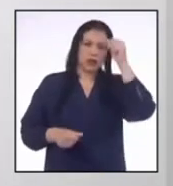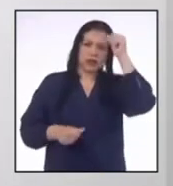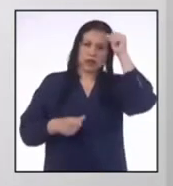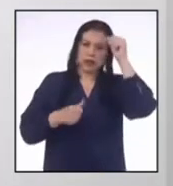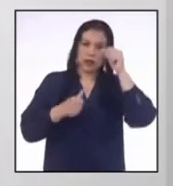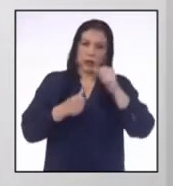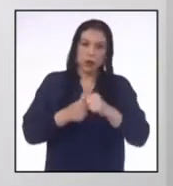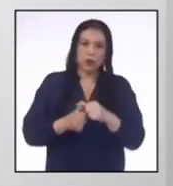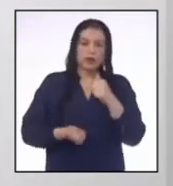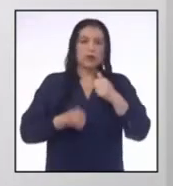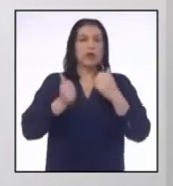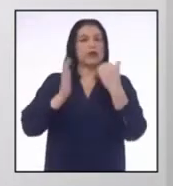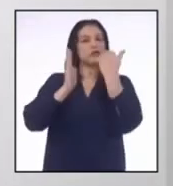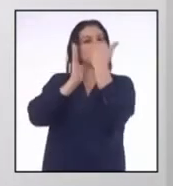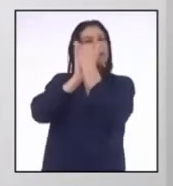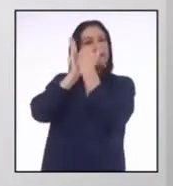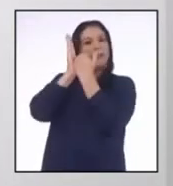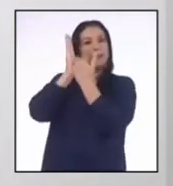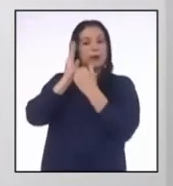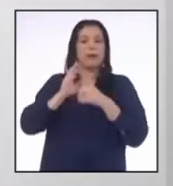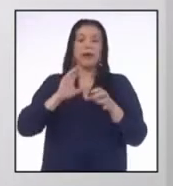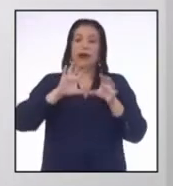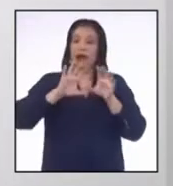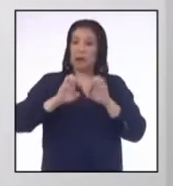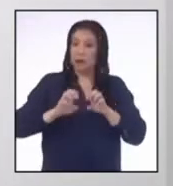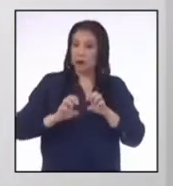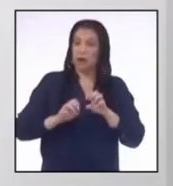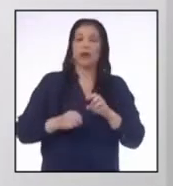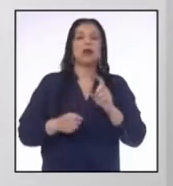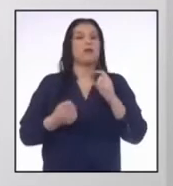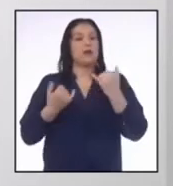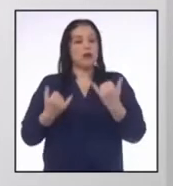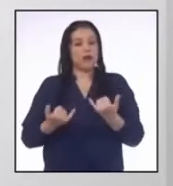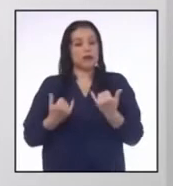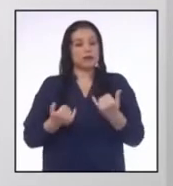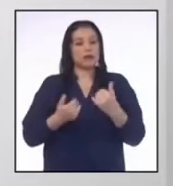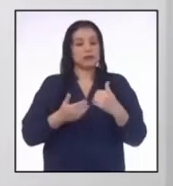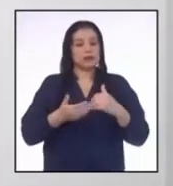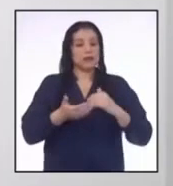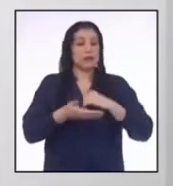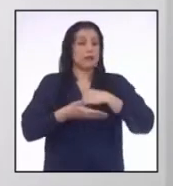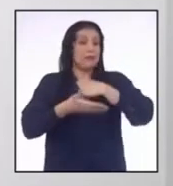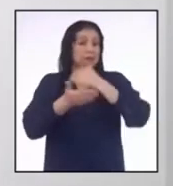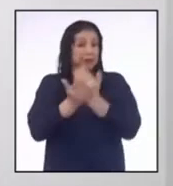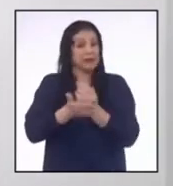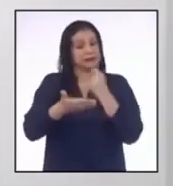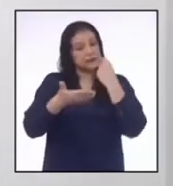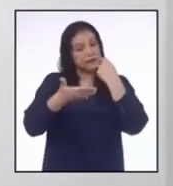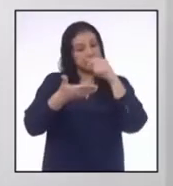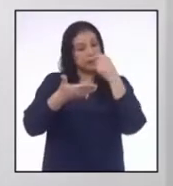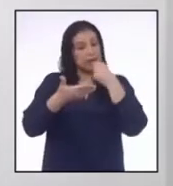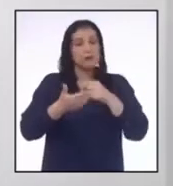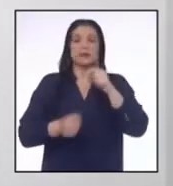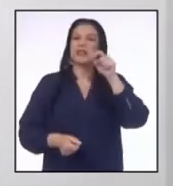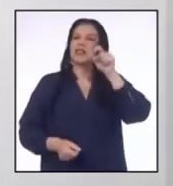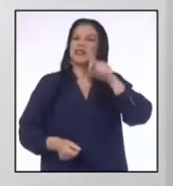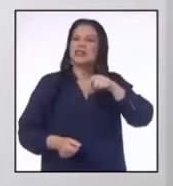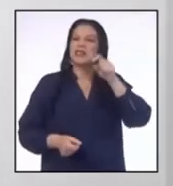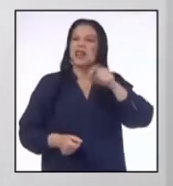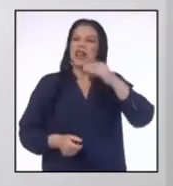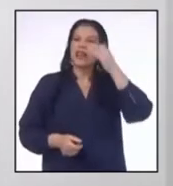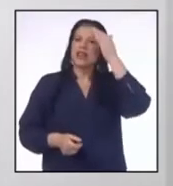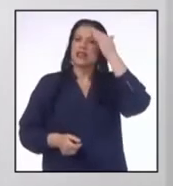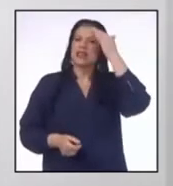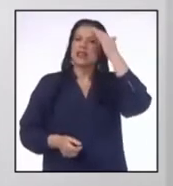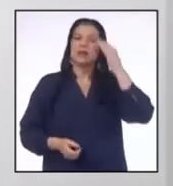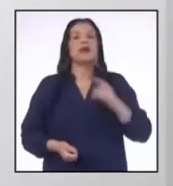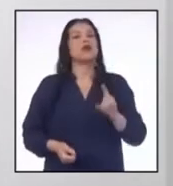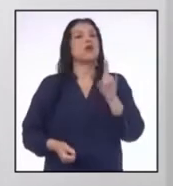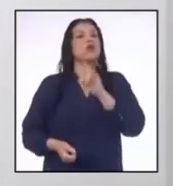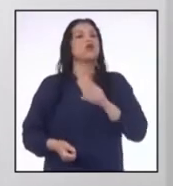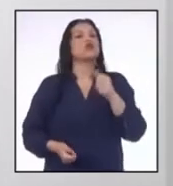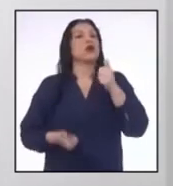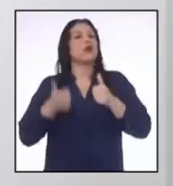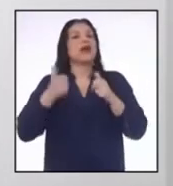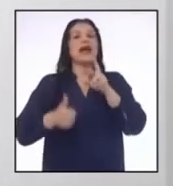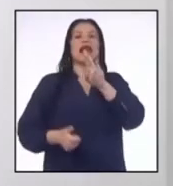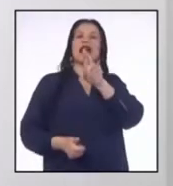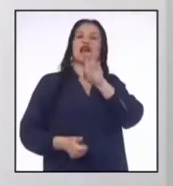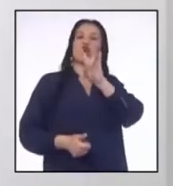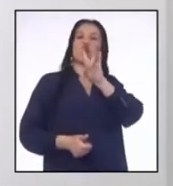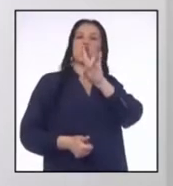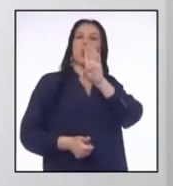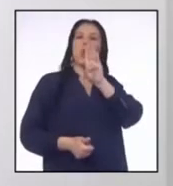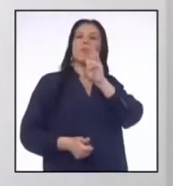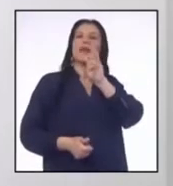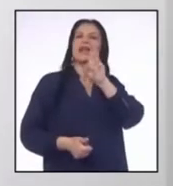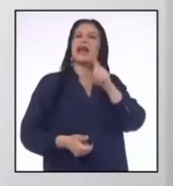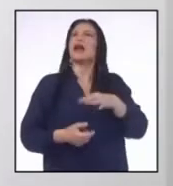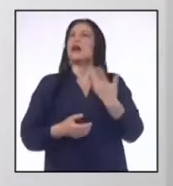los criterios de evaluación. Y como estamos en la etapa de la revisión, es necesario hacer uso de la rúbrica que